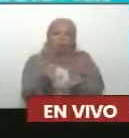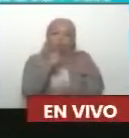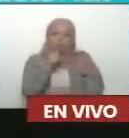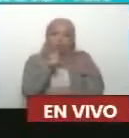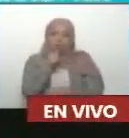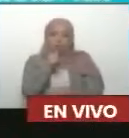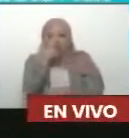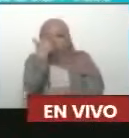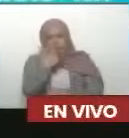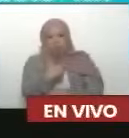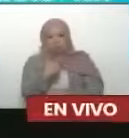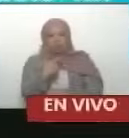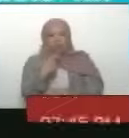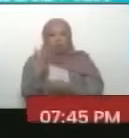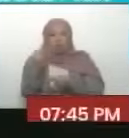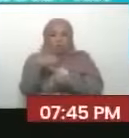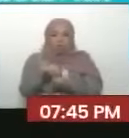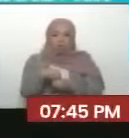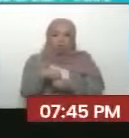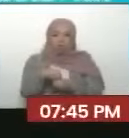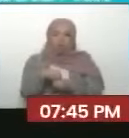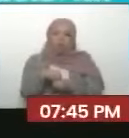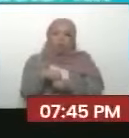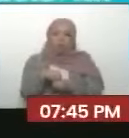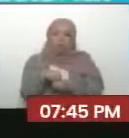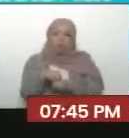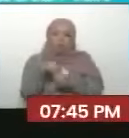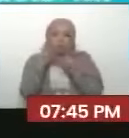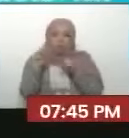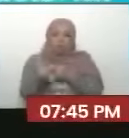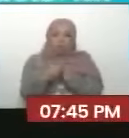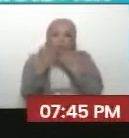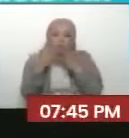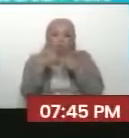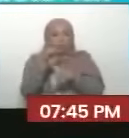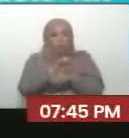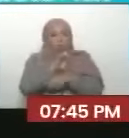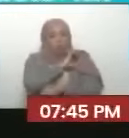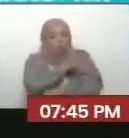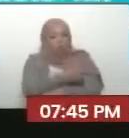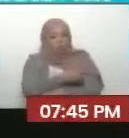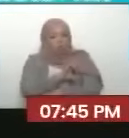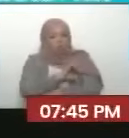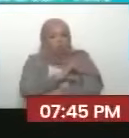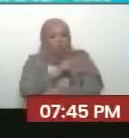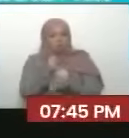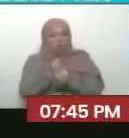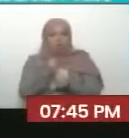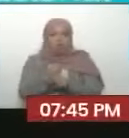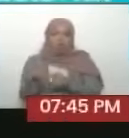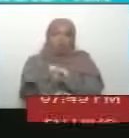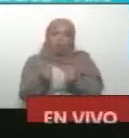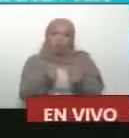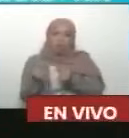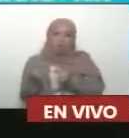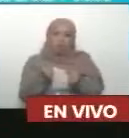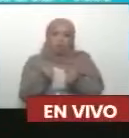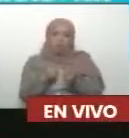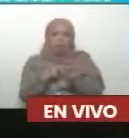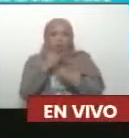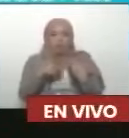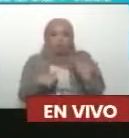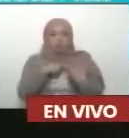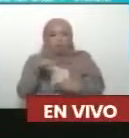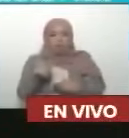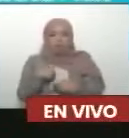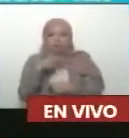Y personalmente me involucré, bien temprano, en enero, nombré una comisión presidencial presidida por